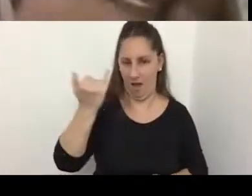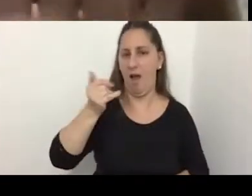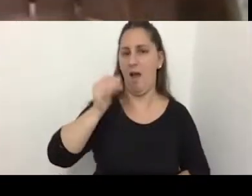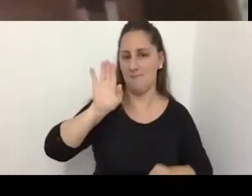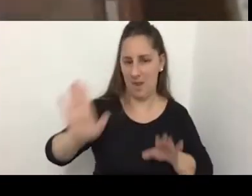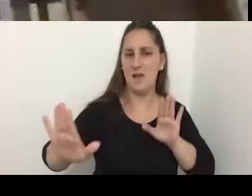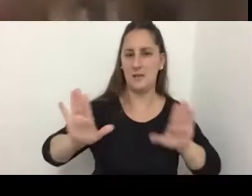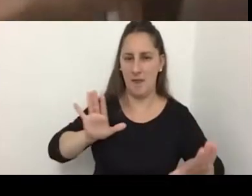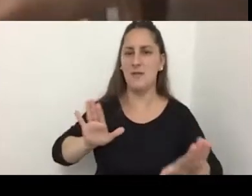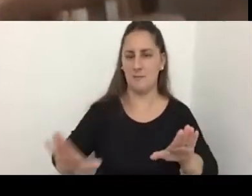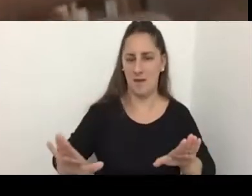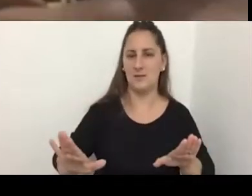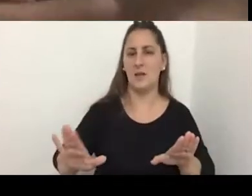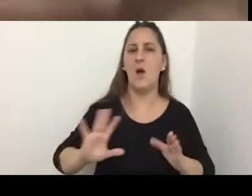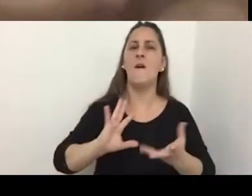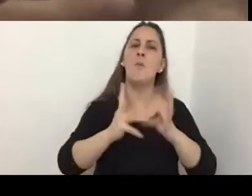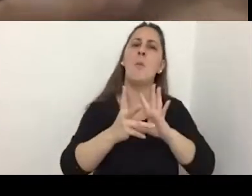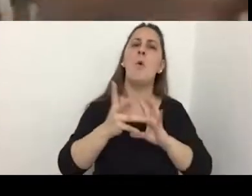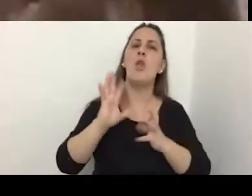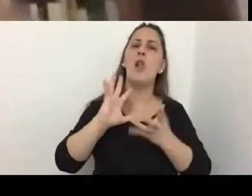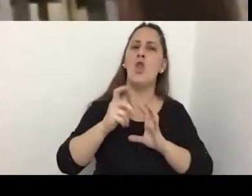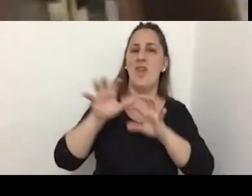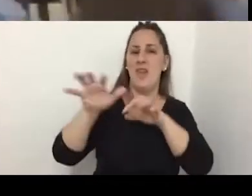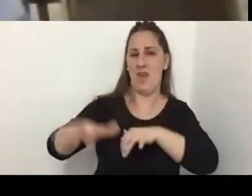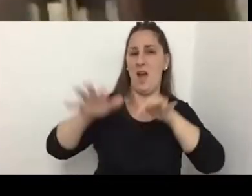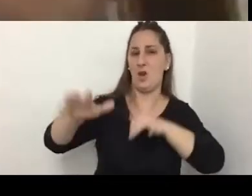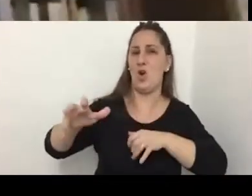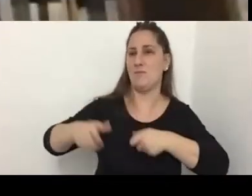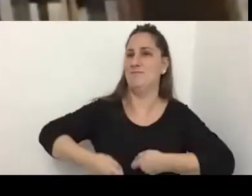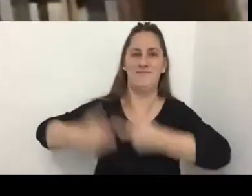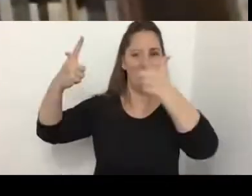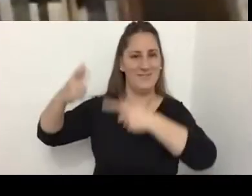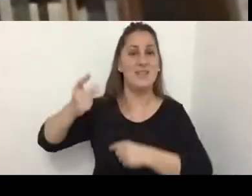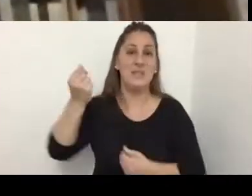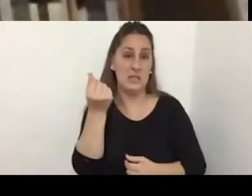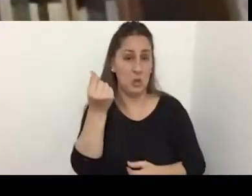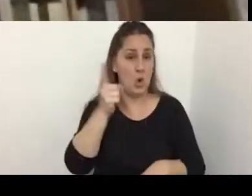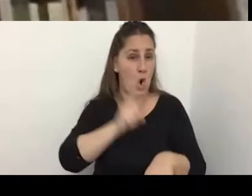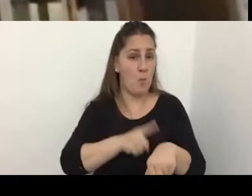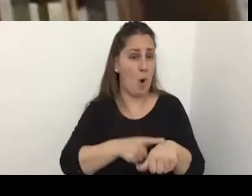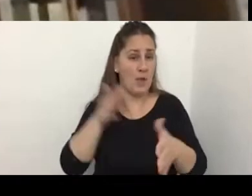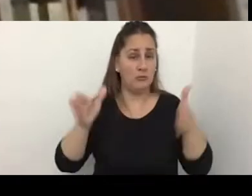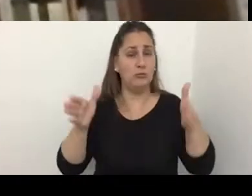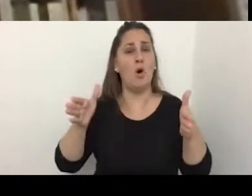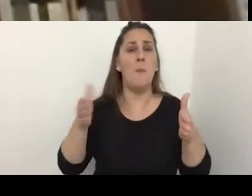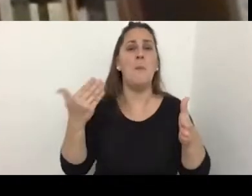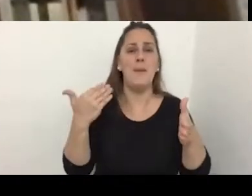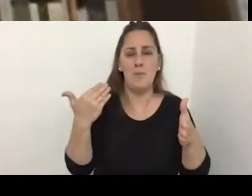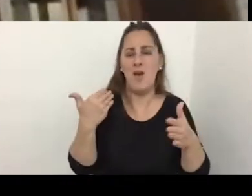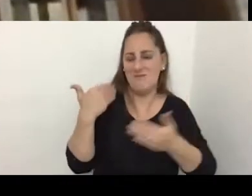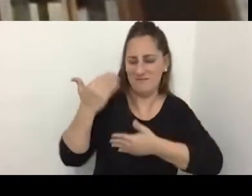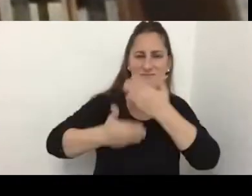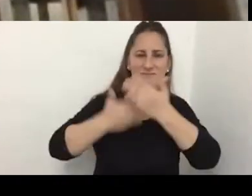Entonces no es lo mismo el modelo agroexportador, que sirvió hasta cierto momento para llevar adelante algún tipo